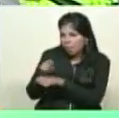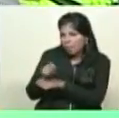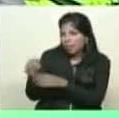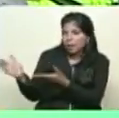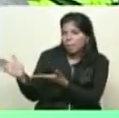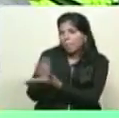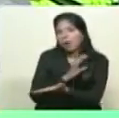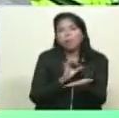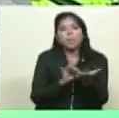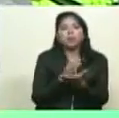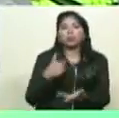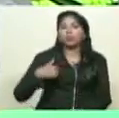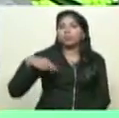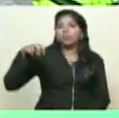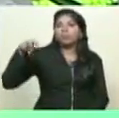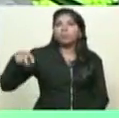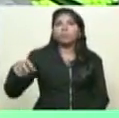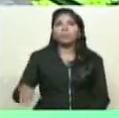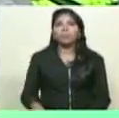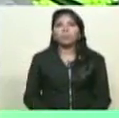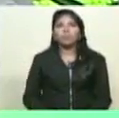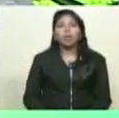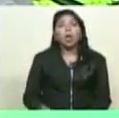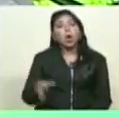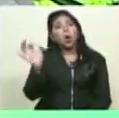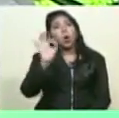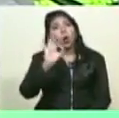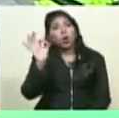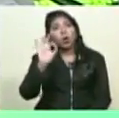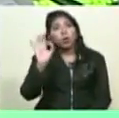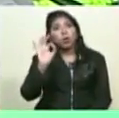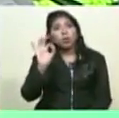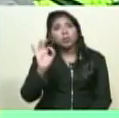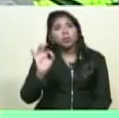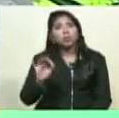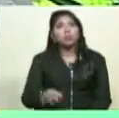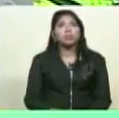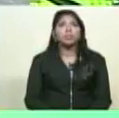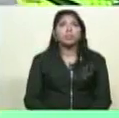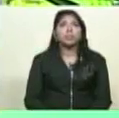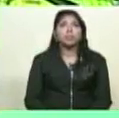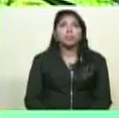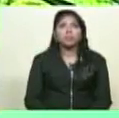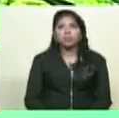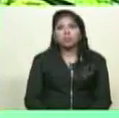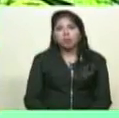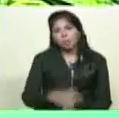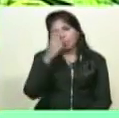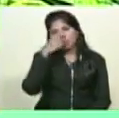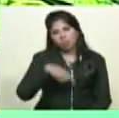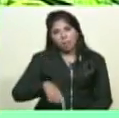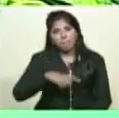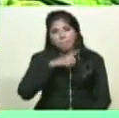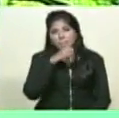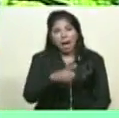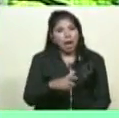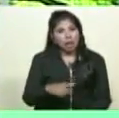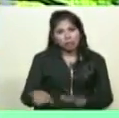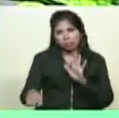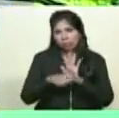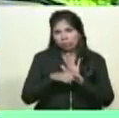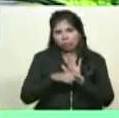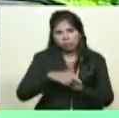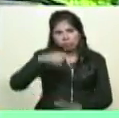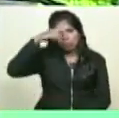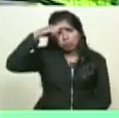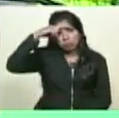cargo. O la mal utilizan para destruir, porque son gente destructiva, intrigante. ¿Sabes que hay